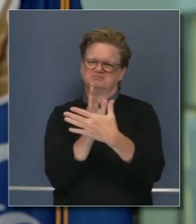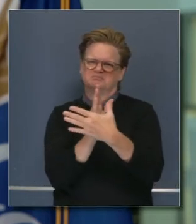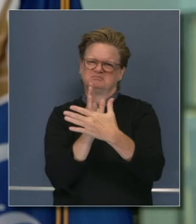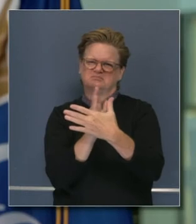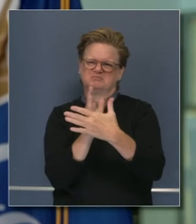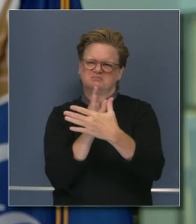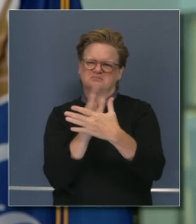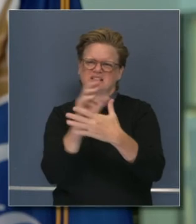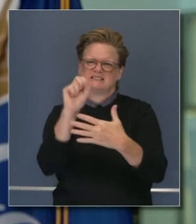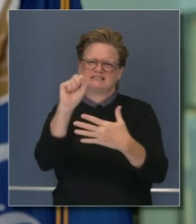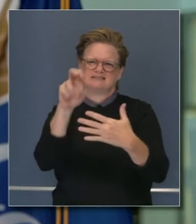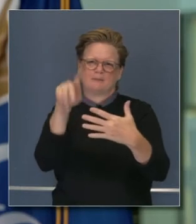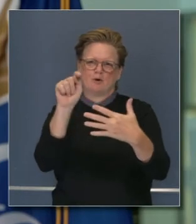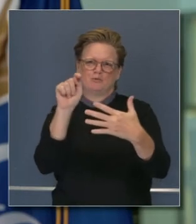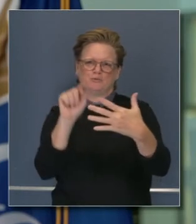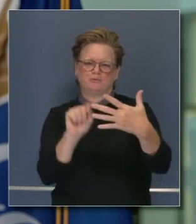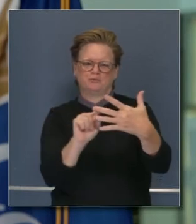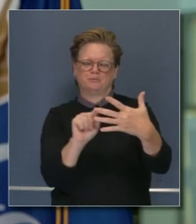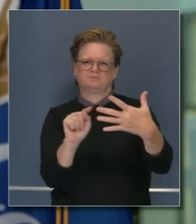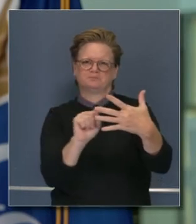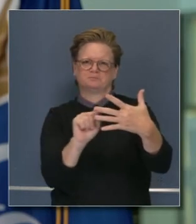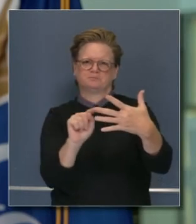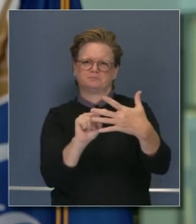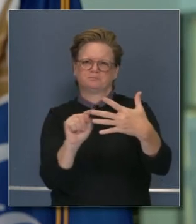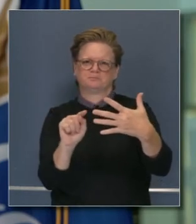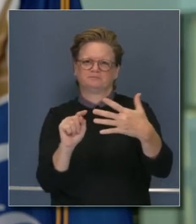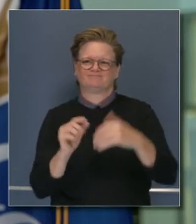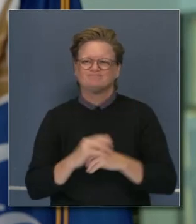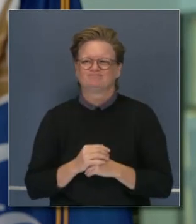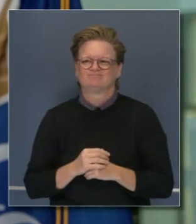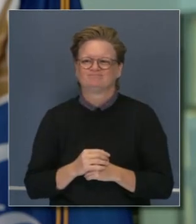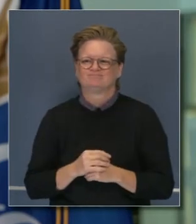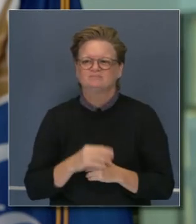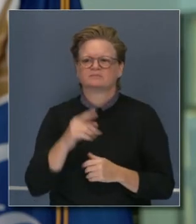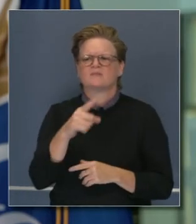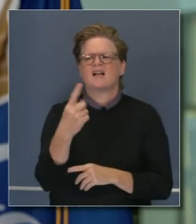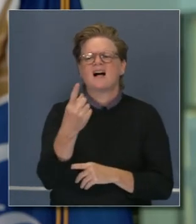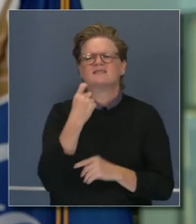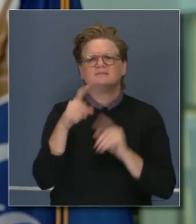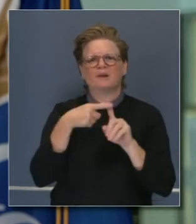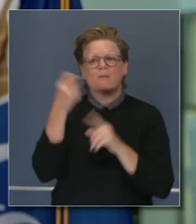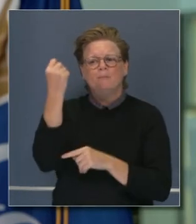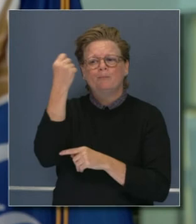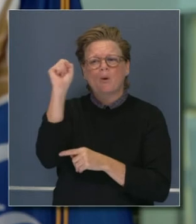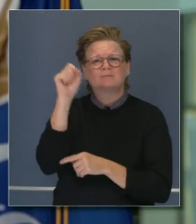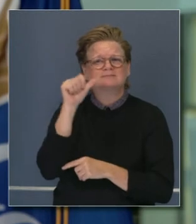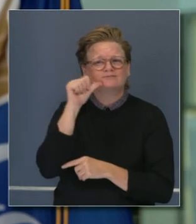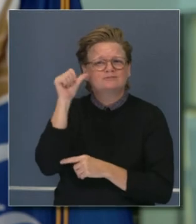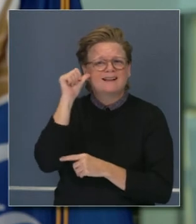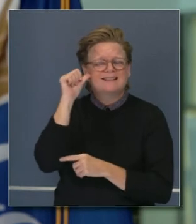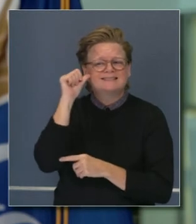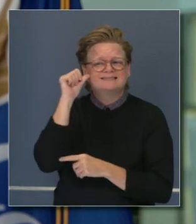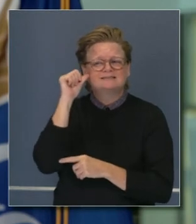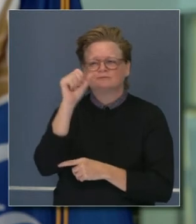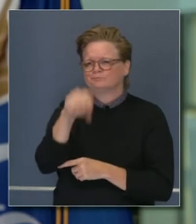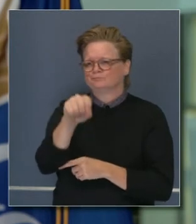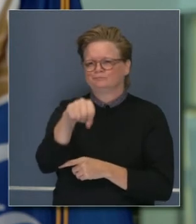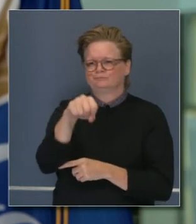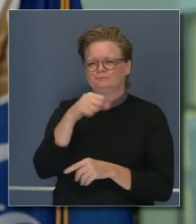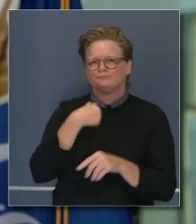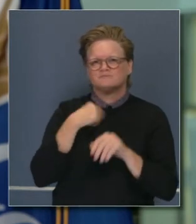que gracias por mencionar eso. Y número dos, en relación a manifestaciones específicas, la de anoche, he